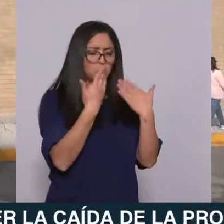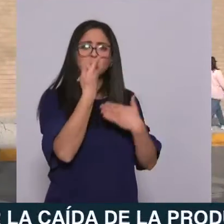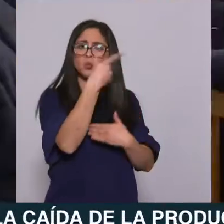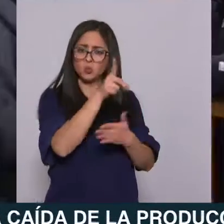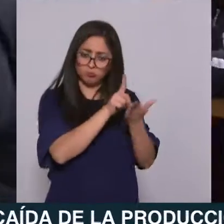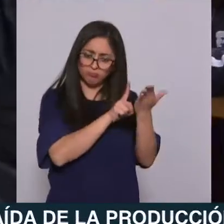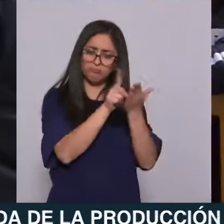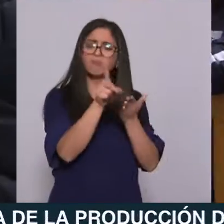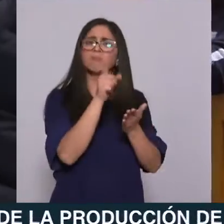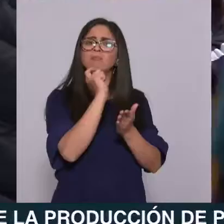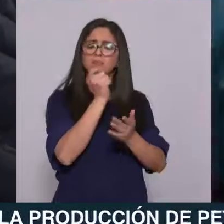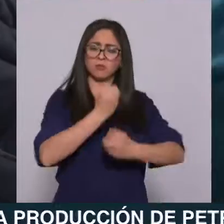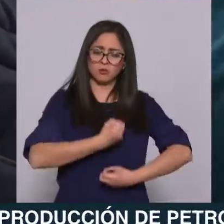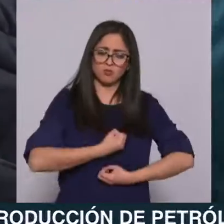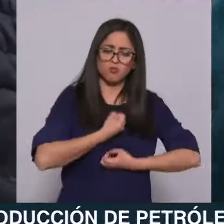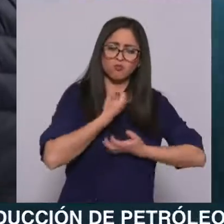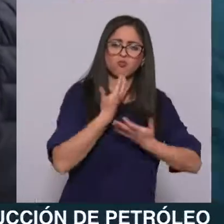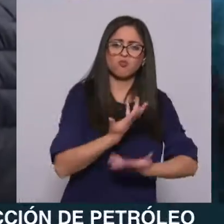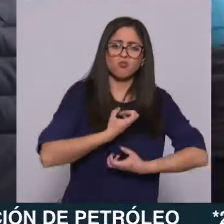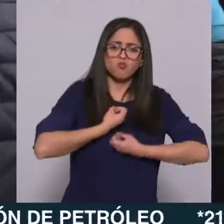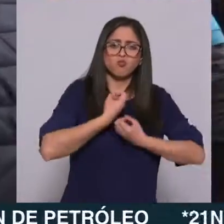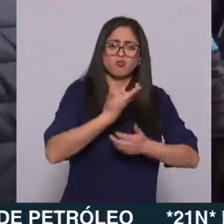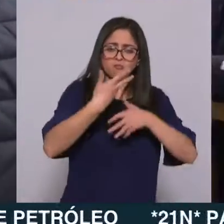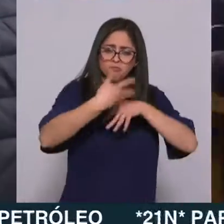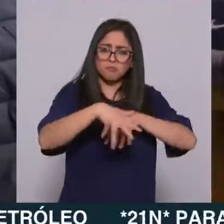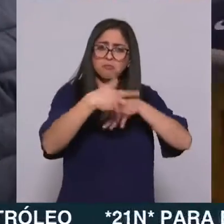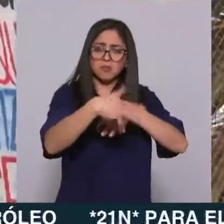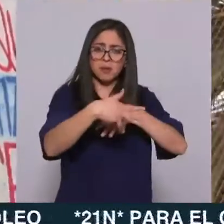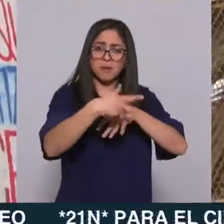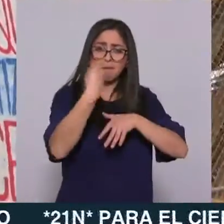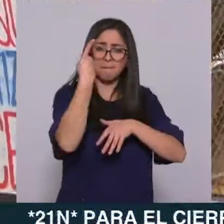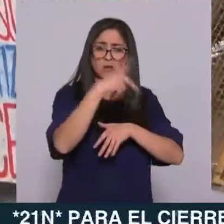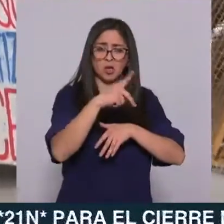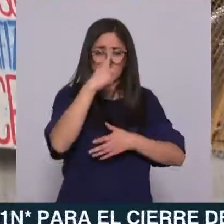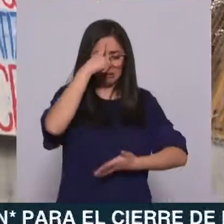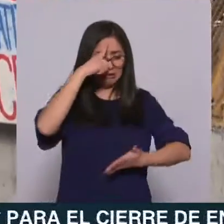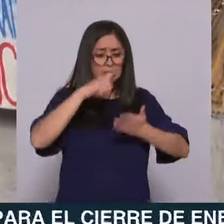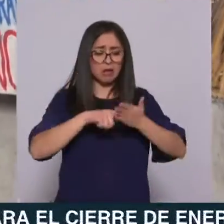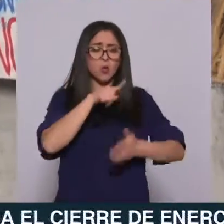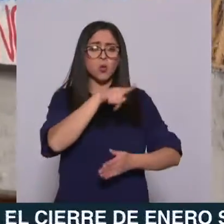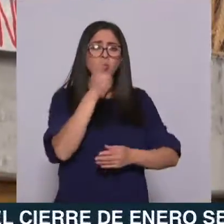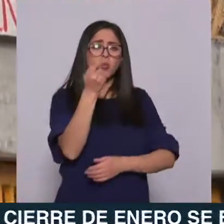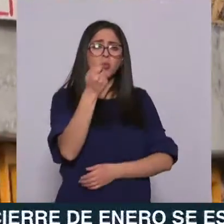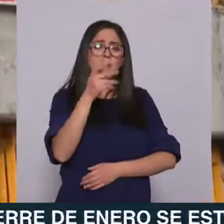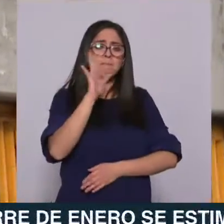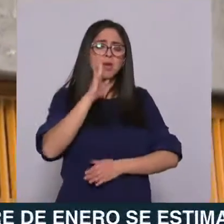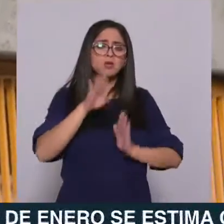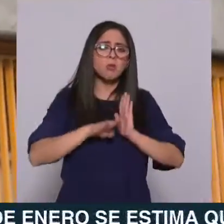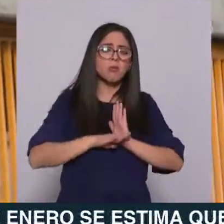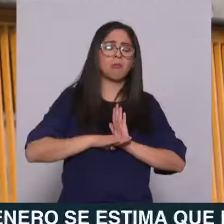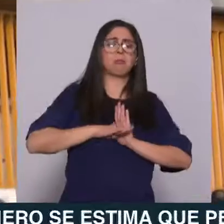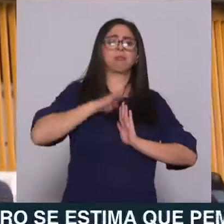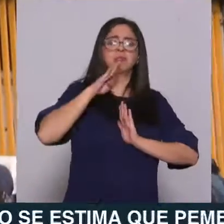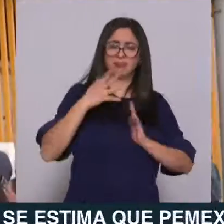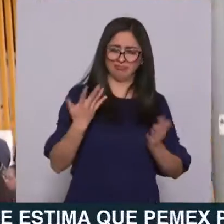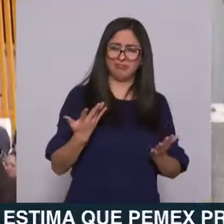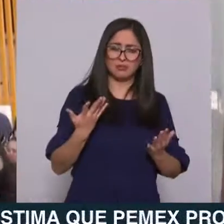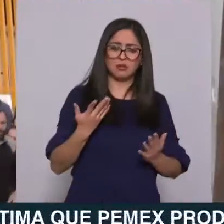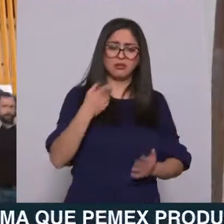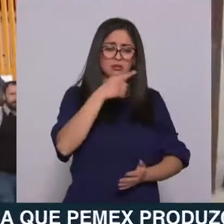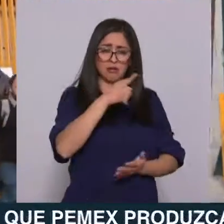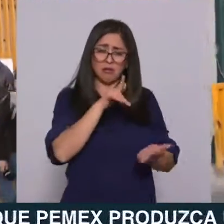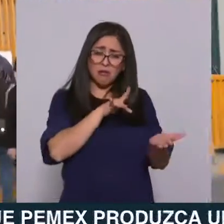que han ido un poquito más allá de sus derechos. No va a ser fácil hacer el apoyo, porque